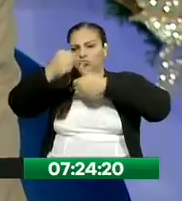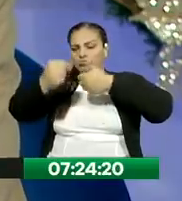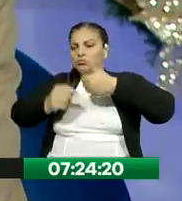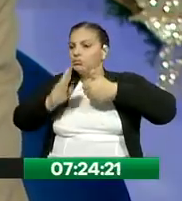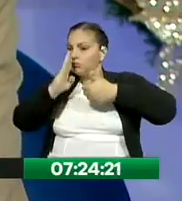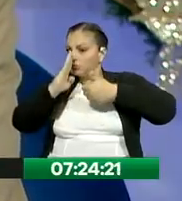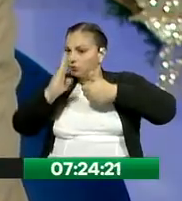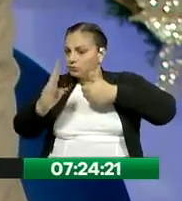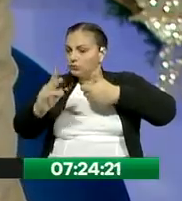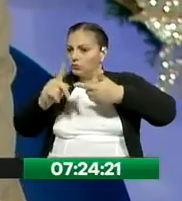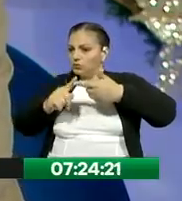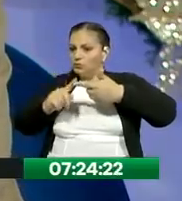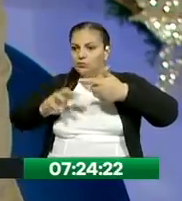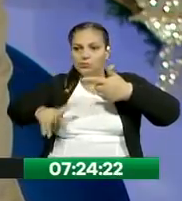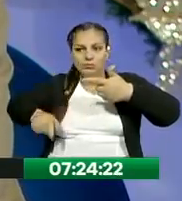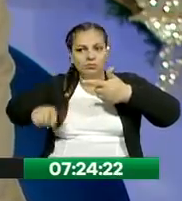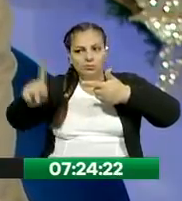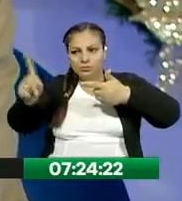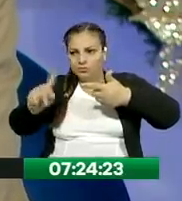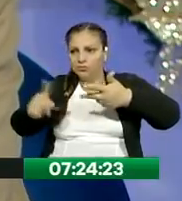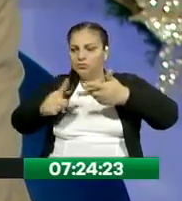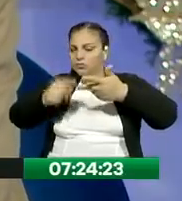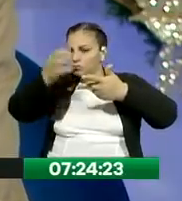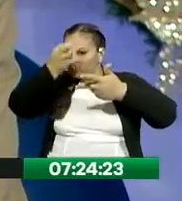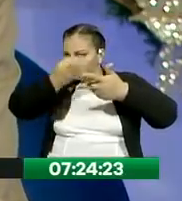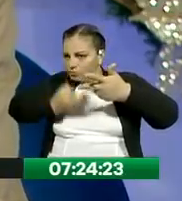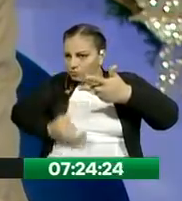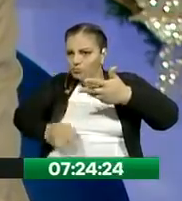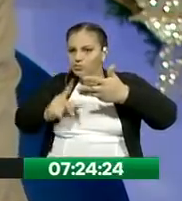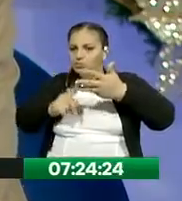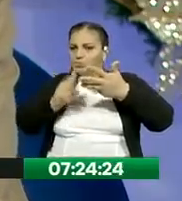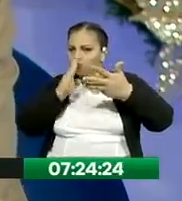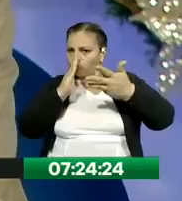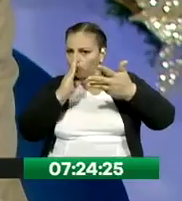a los chicos, a los jóvenes, de principios y